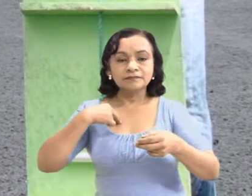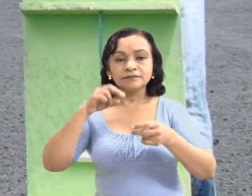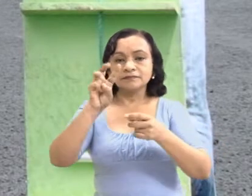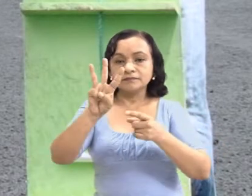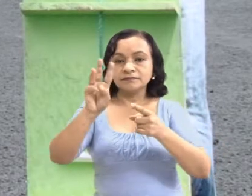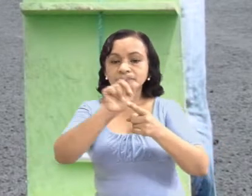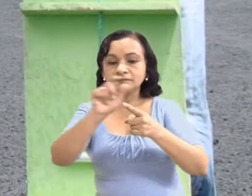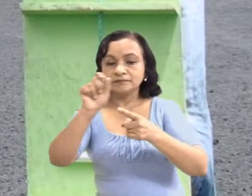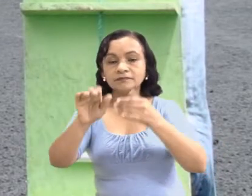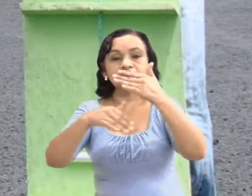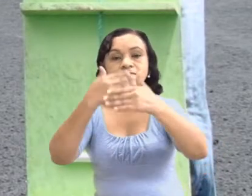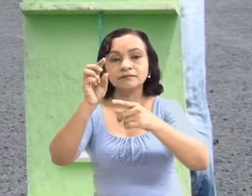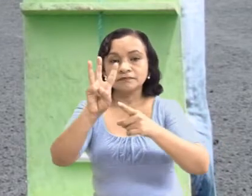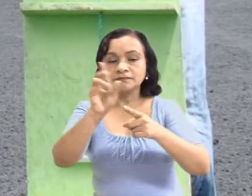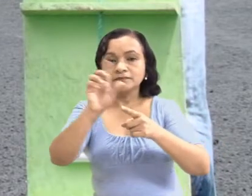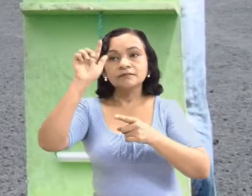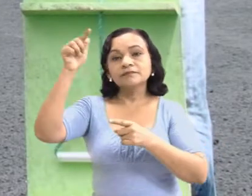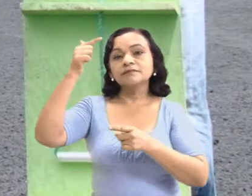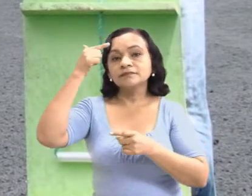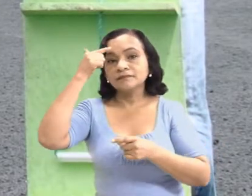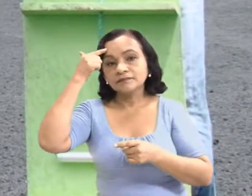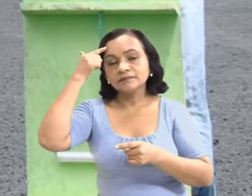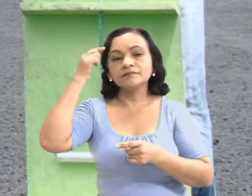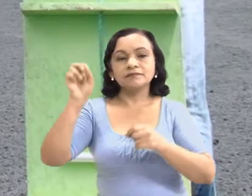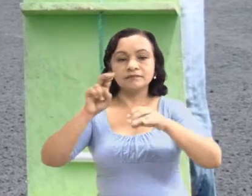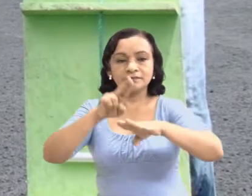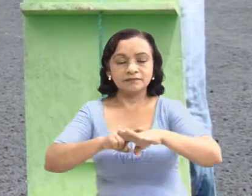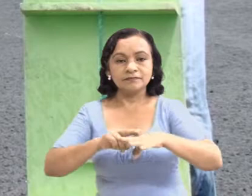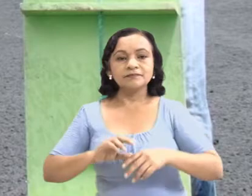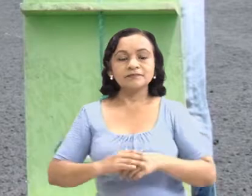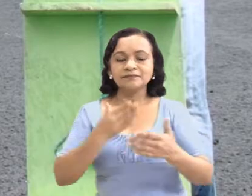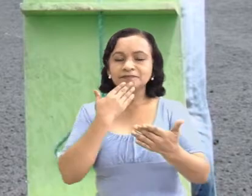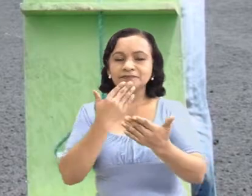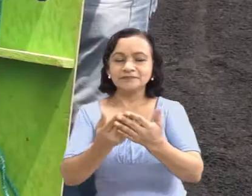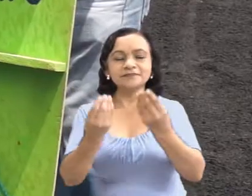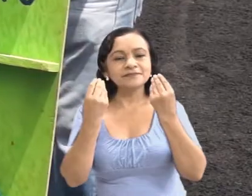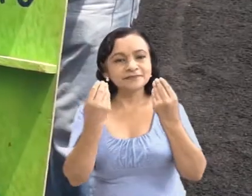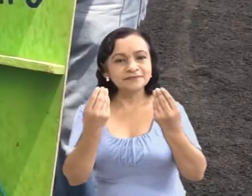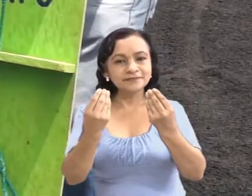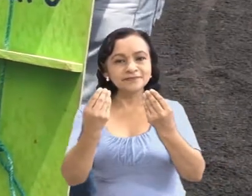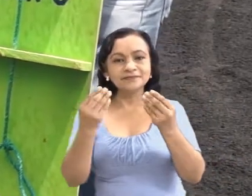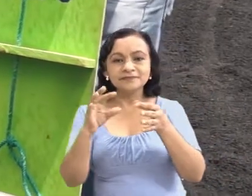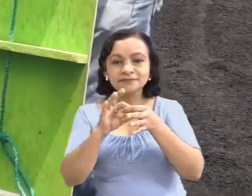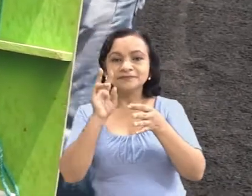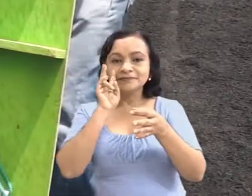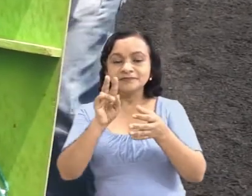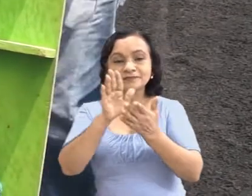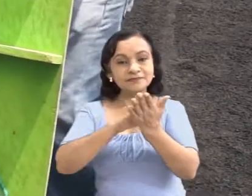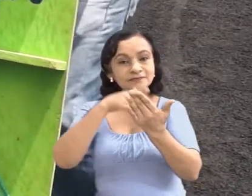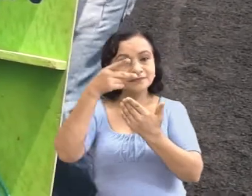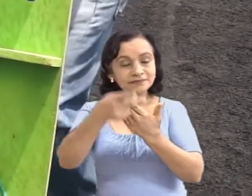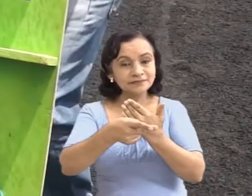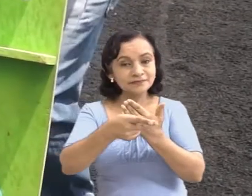cada 3 meses, promovido desde el gobierno nacional. Muchísimas gracias por habernos acompañado en